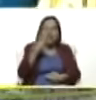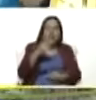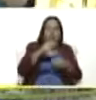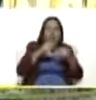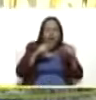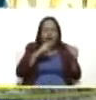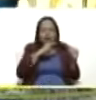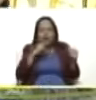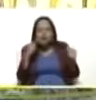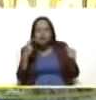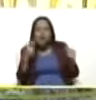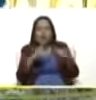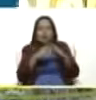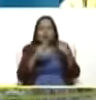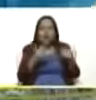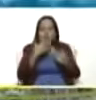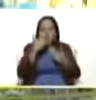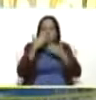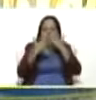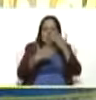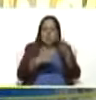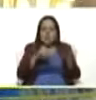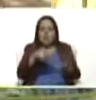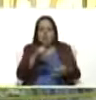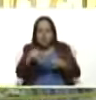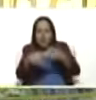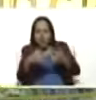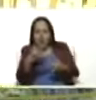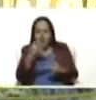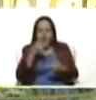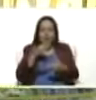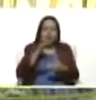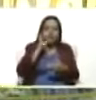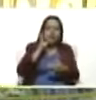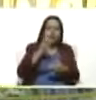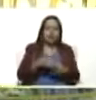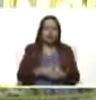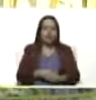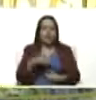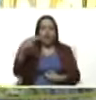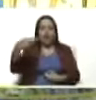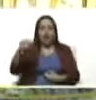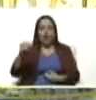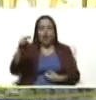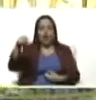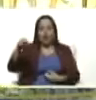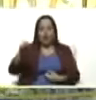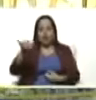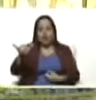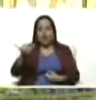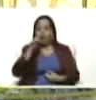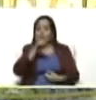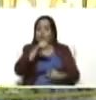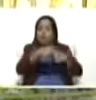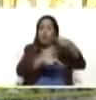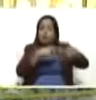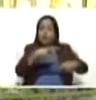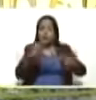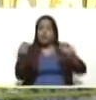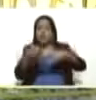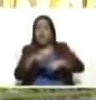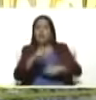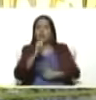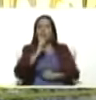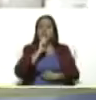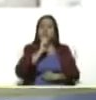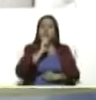azúcares, toda esa fragancia y el saborcito que luego viene a la taza. Y el honey, sí, creo que es uno de los procesos más